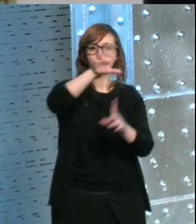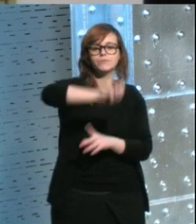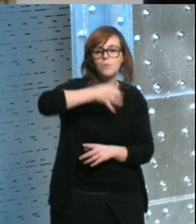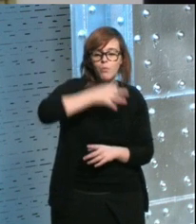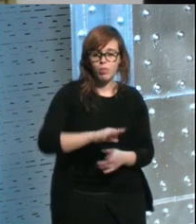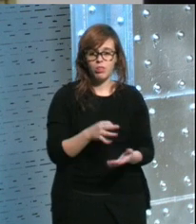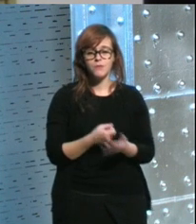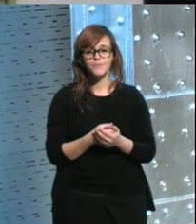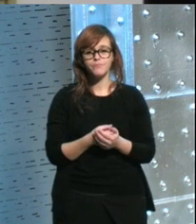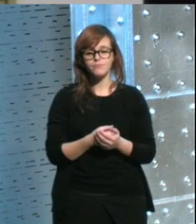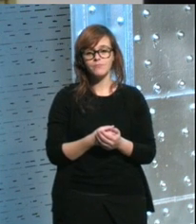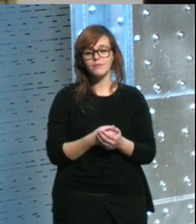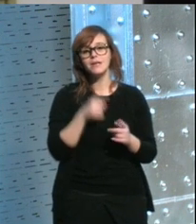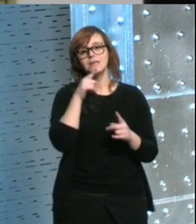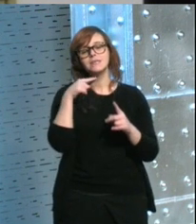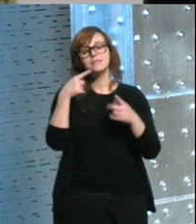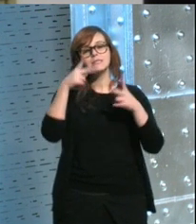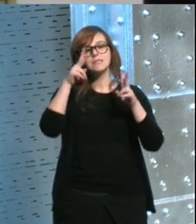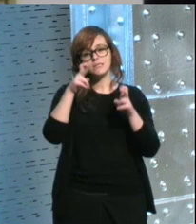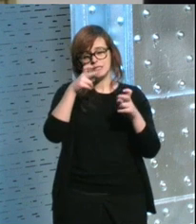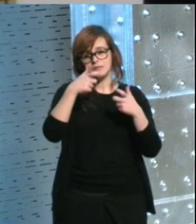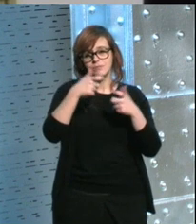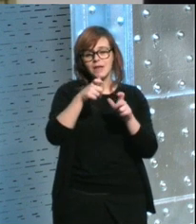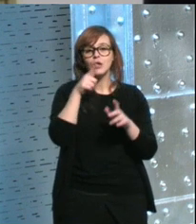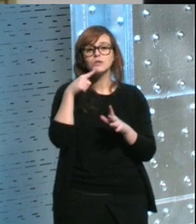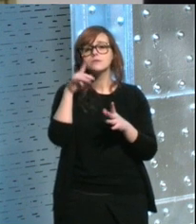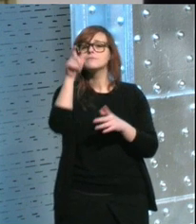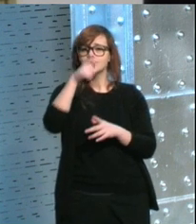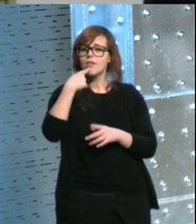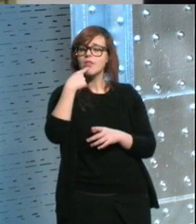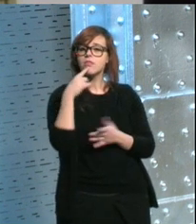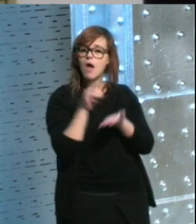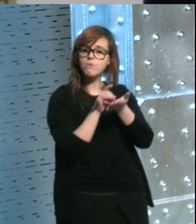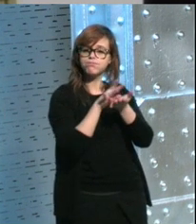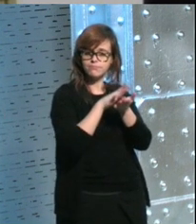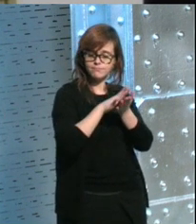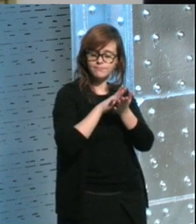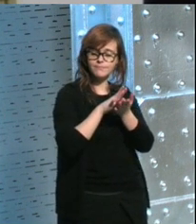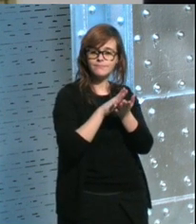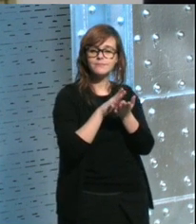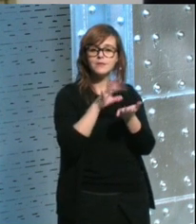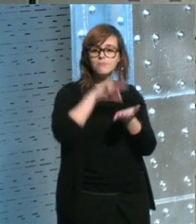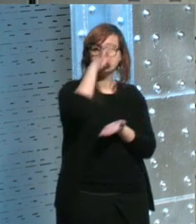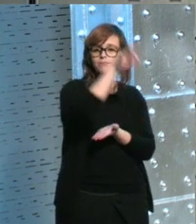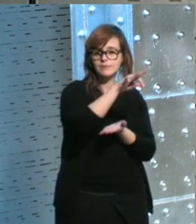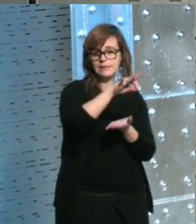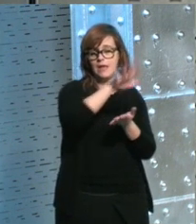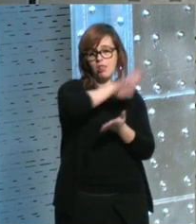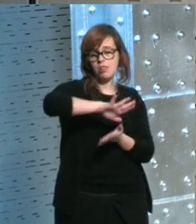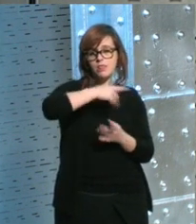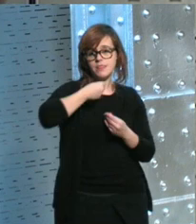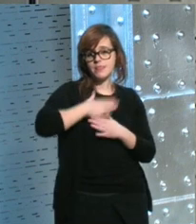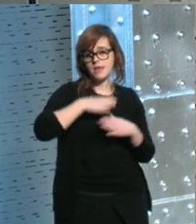Kong. Una categoría. La segunda, los expatriados. La segunda categoría son los jóvenes que